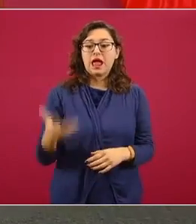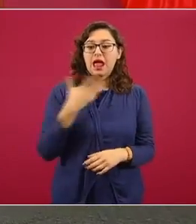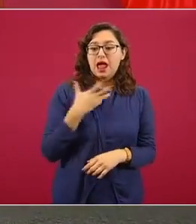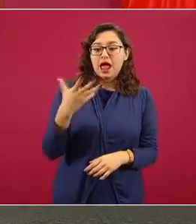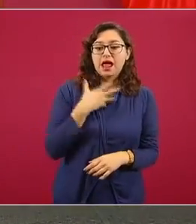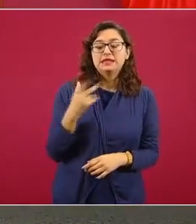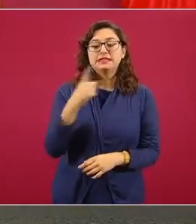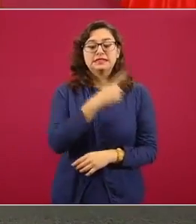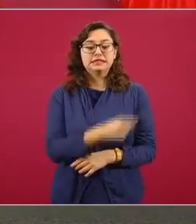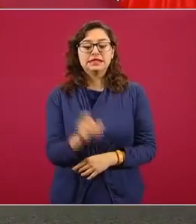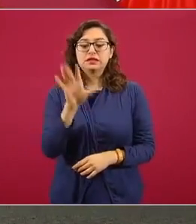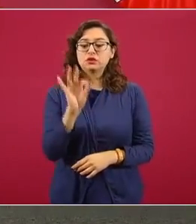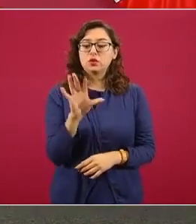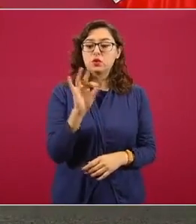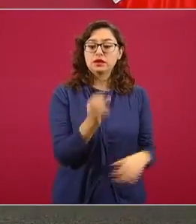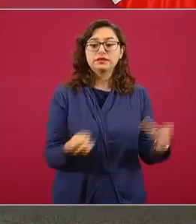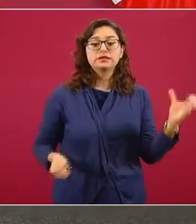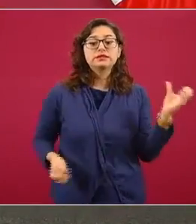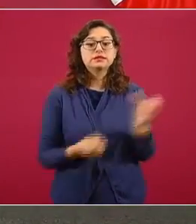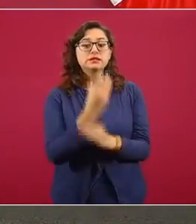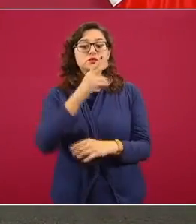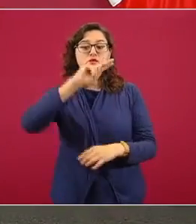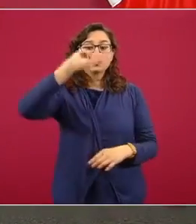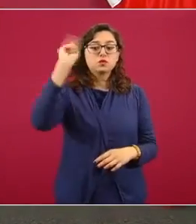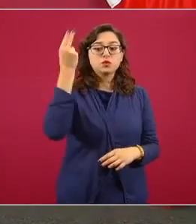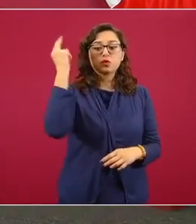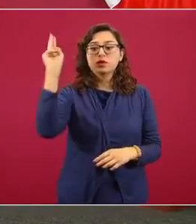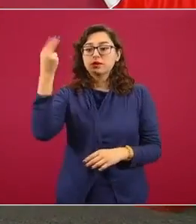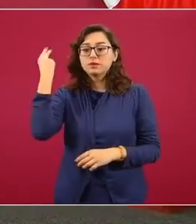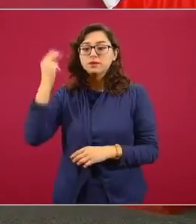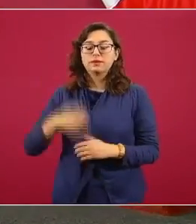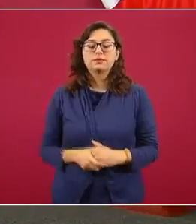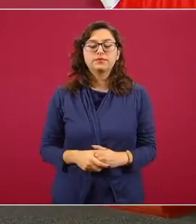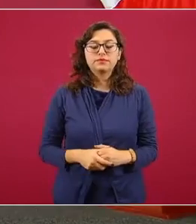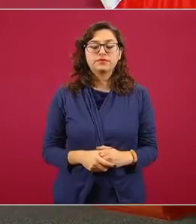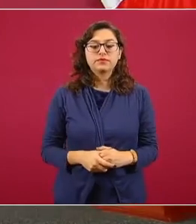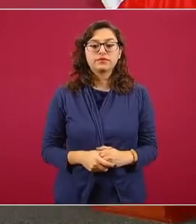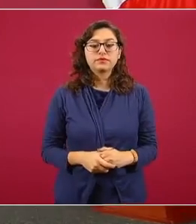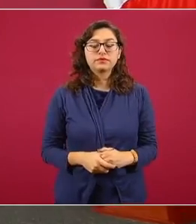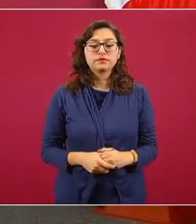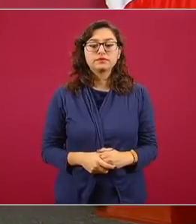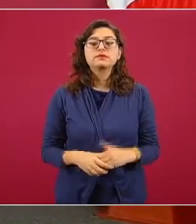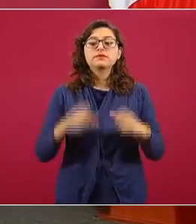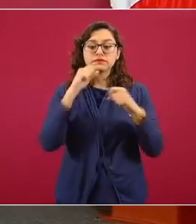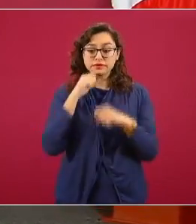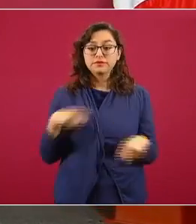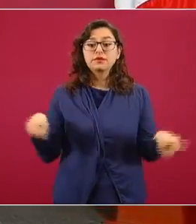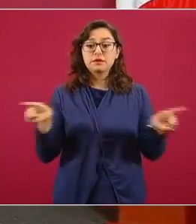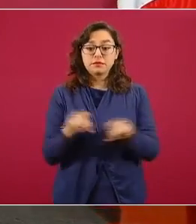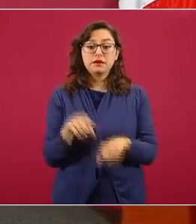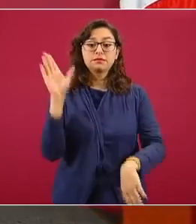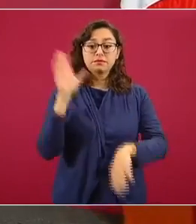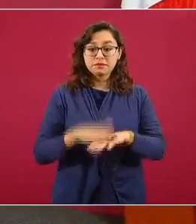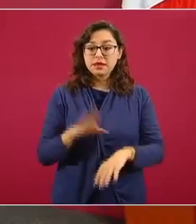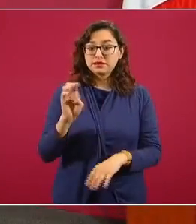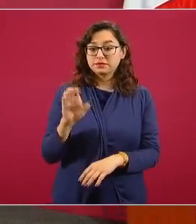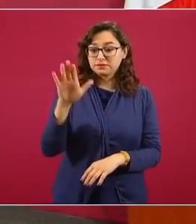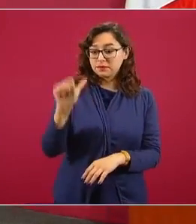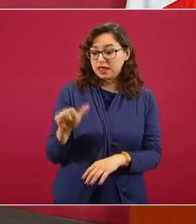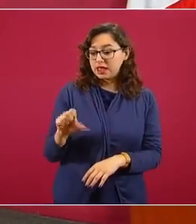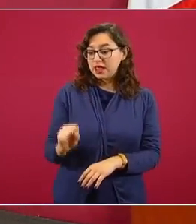140 nuevas universidades públicas. Se está incrementando el número de becas para